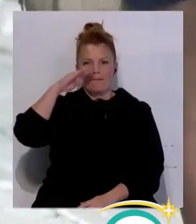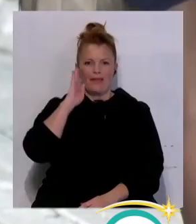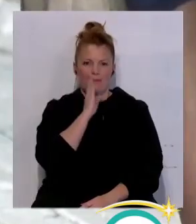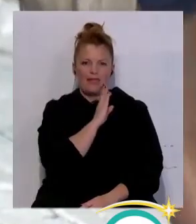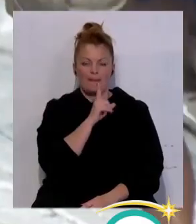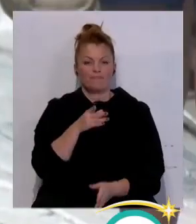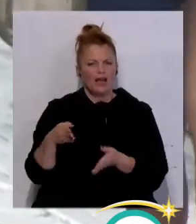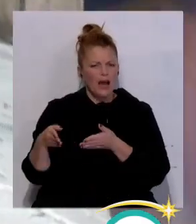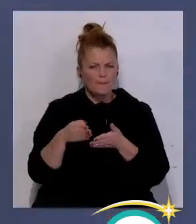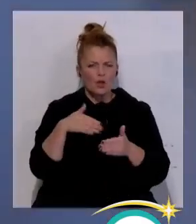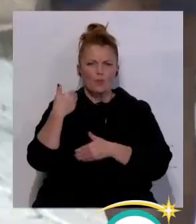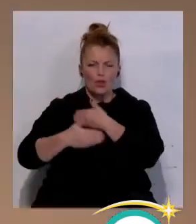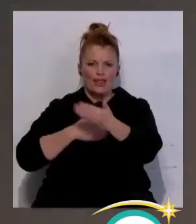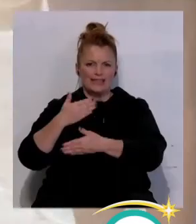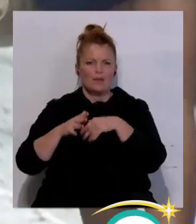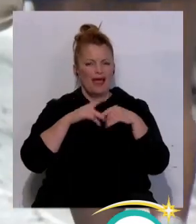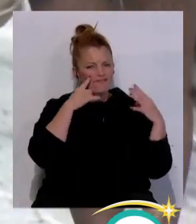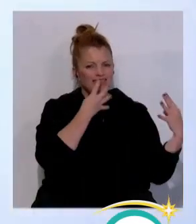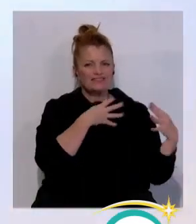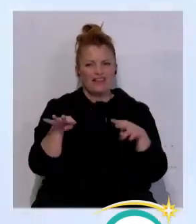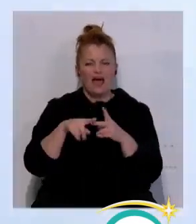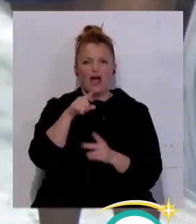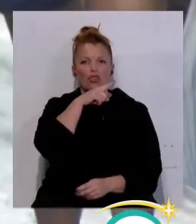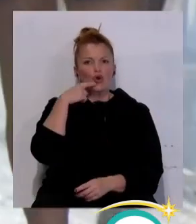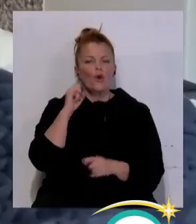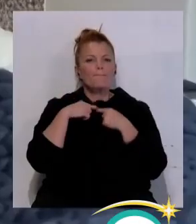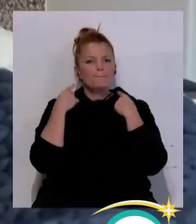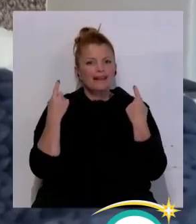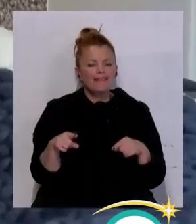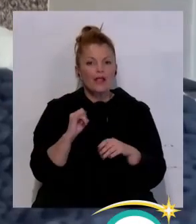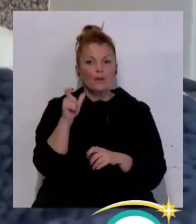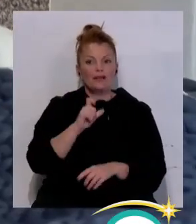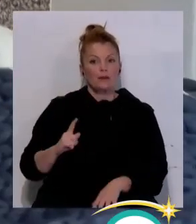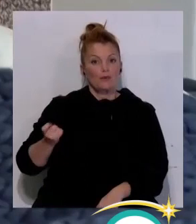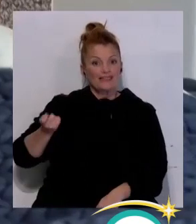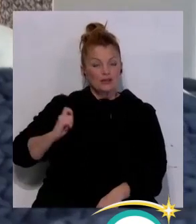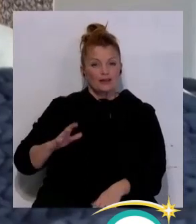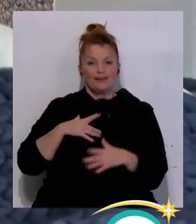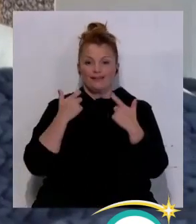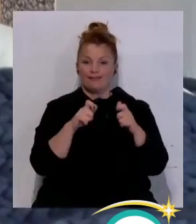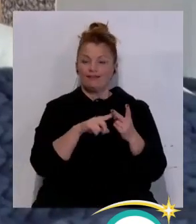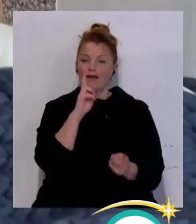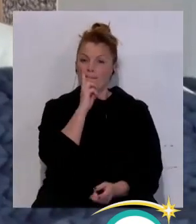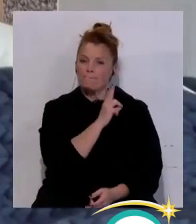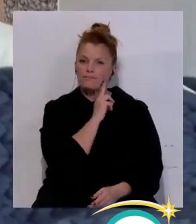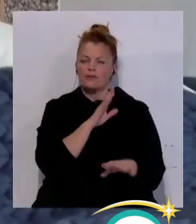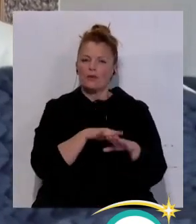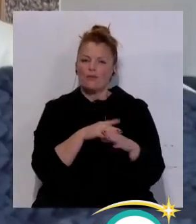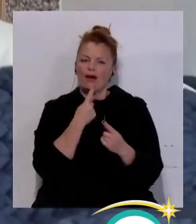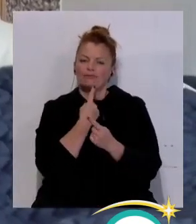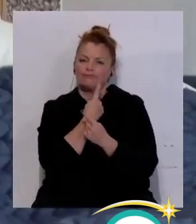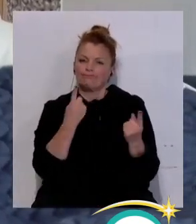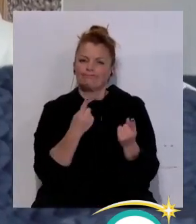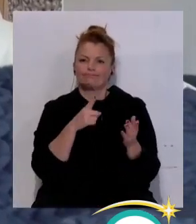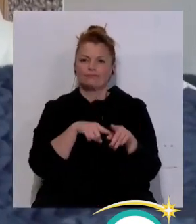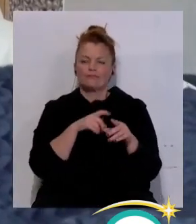camino es largo hacia la visibilidad del dolor de la pérdida. Los profesionales del área maternal inciden en que